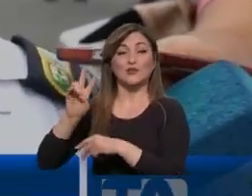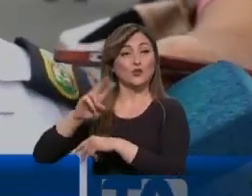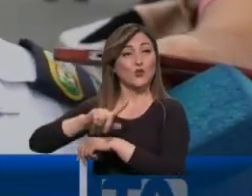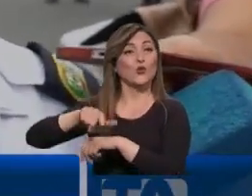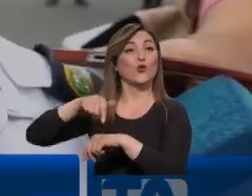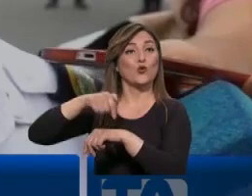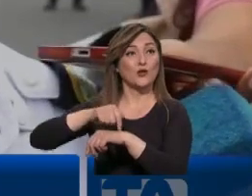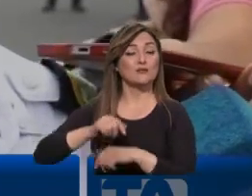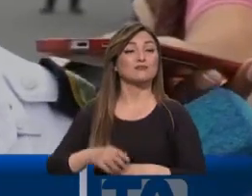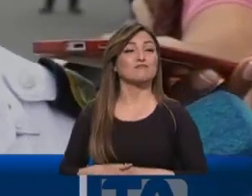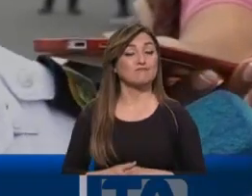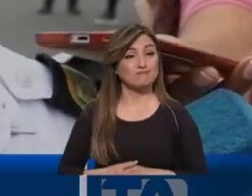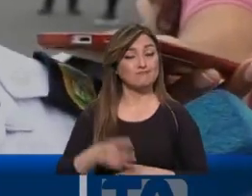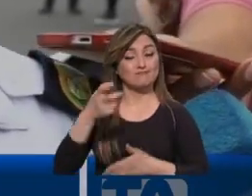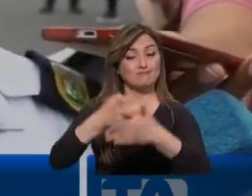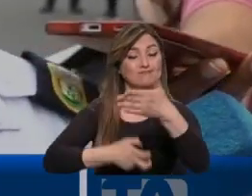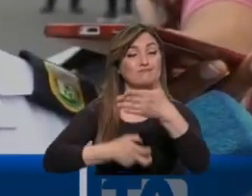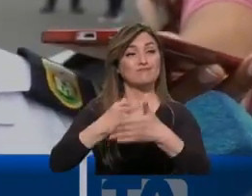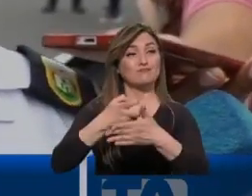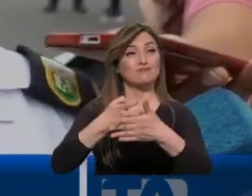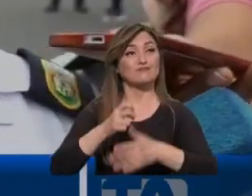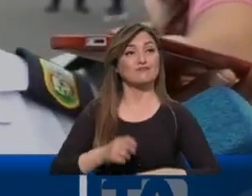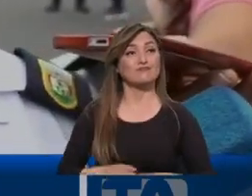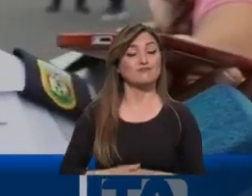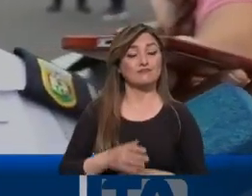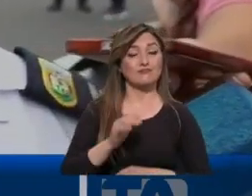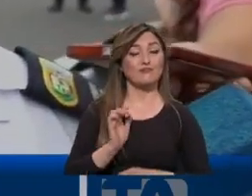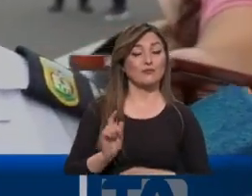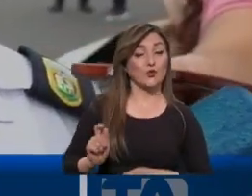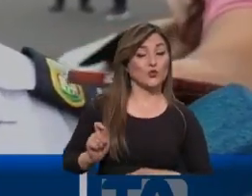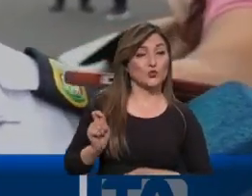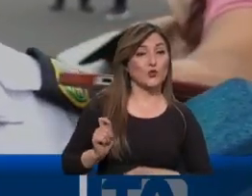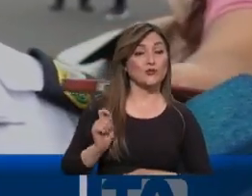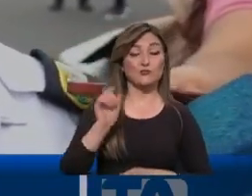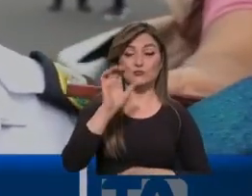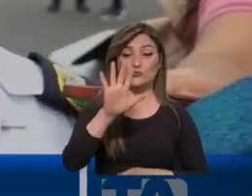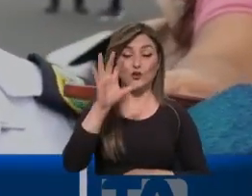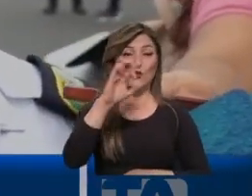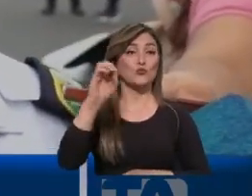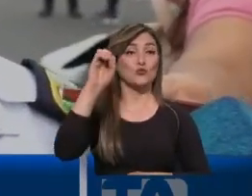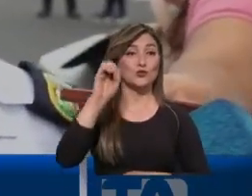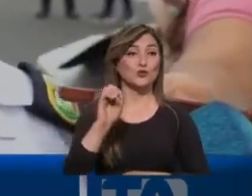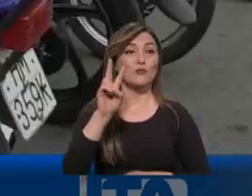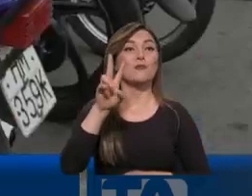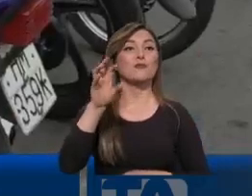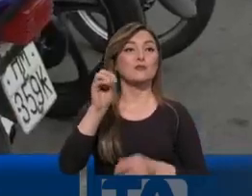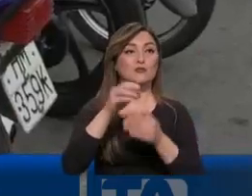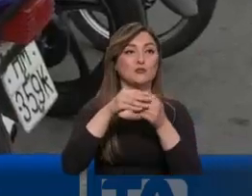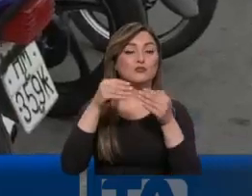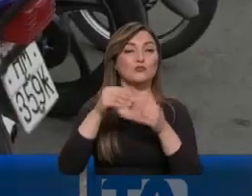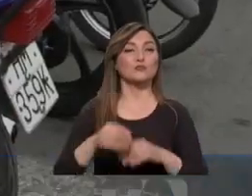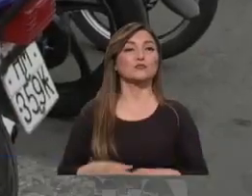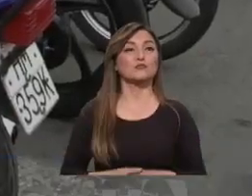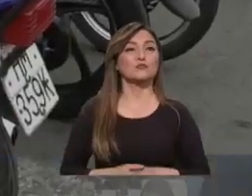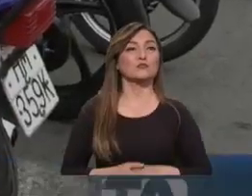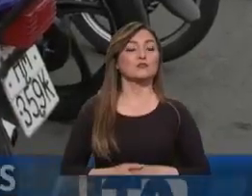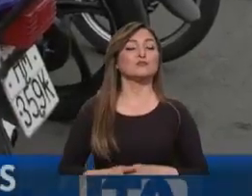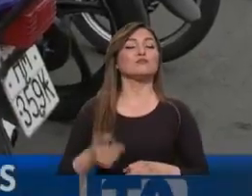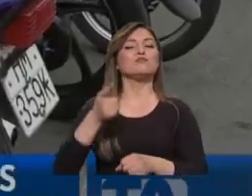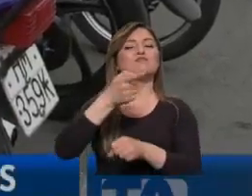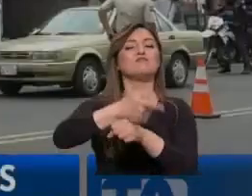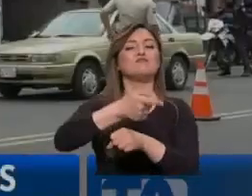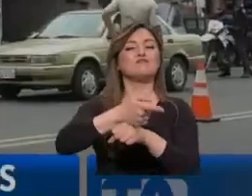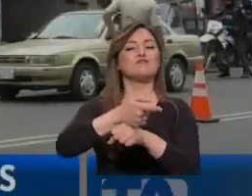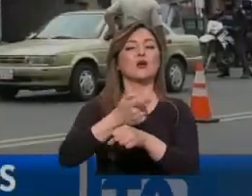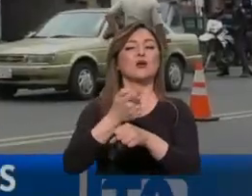horas con multa de 5% del salario básico, lo que es 20 dólares. La ordenanza rige